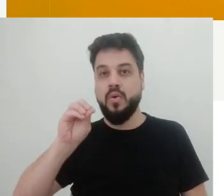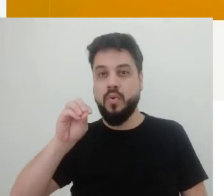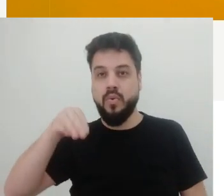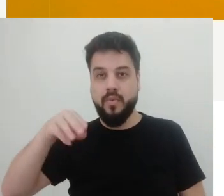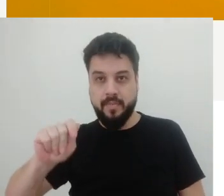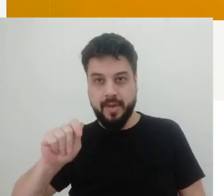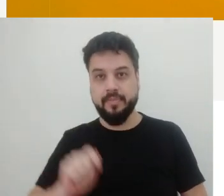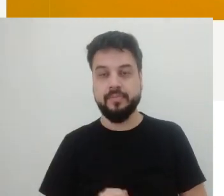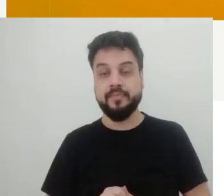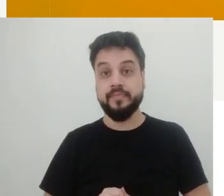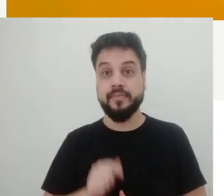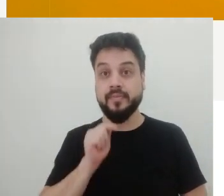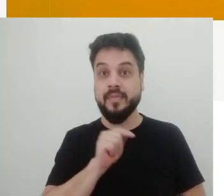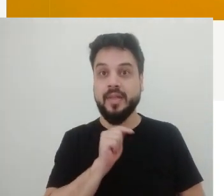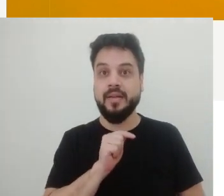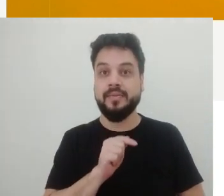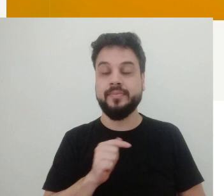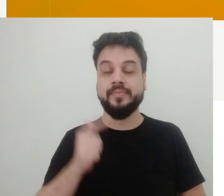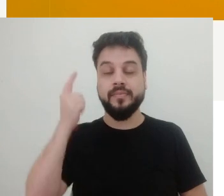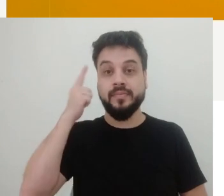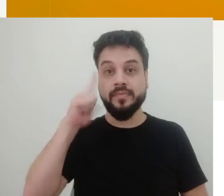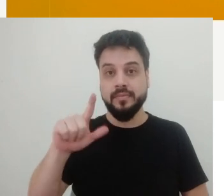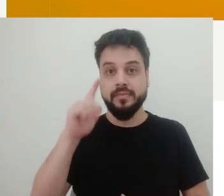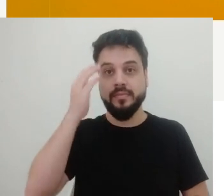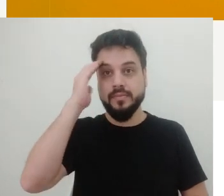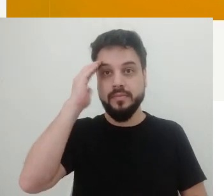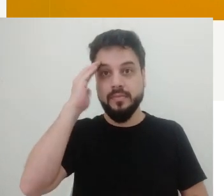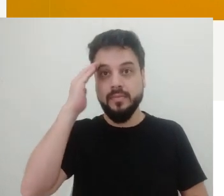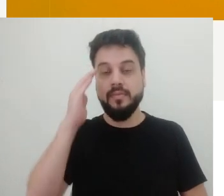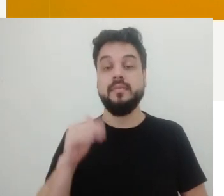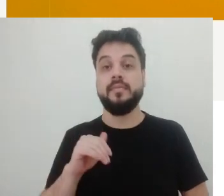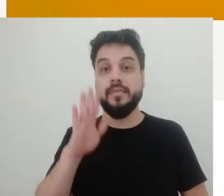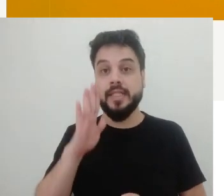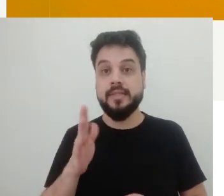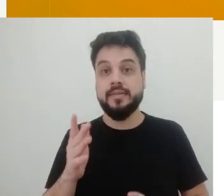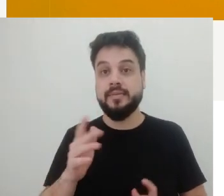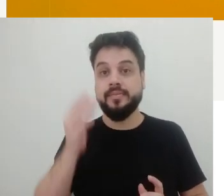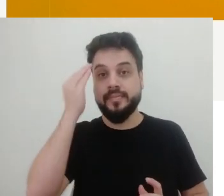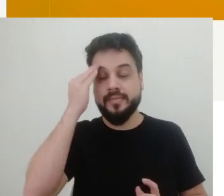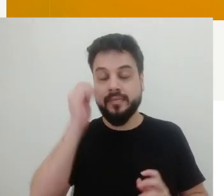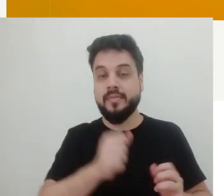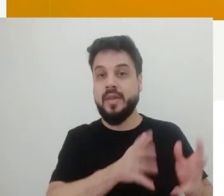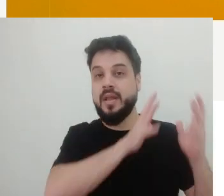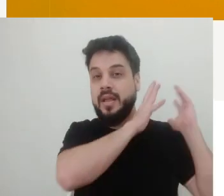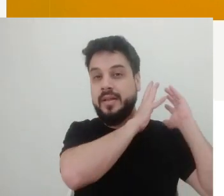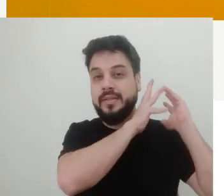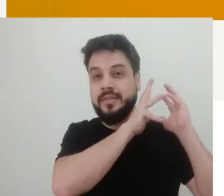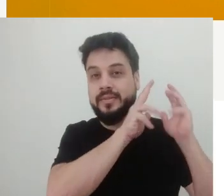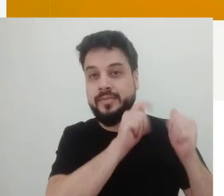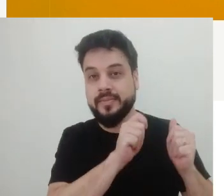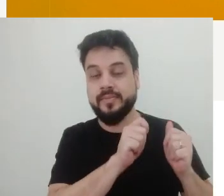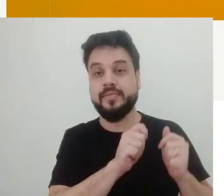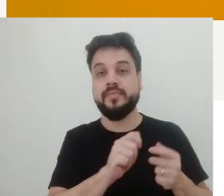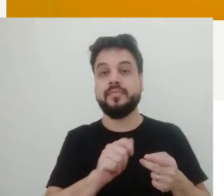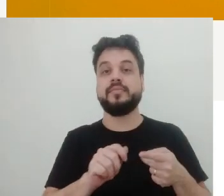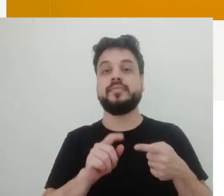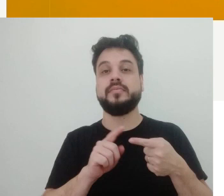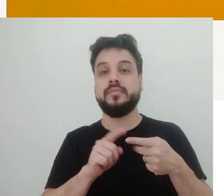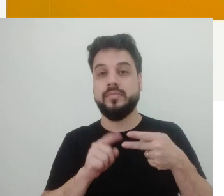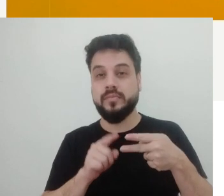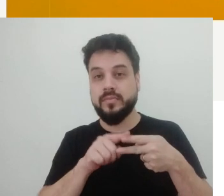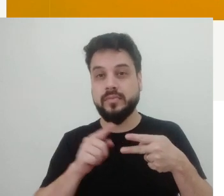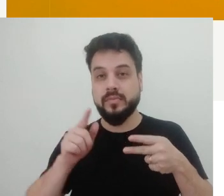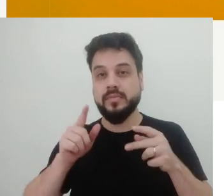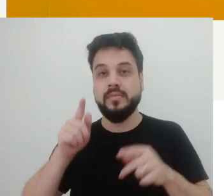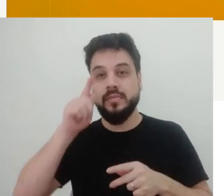que más valorizo, en cambio, de la filosofía es el haberme obligado a pensar